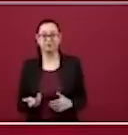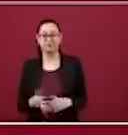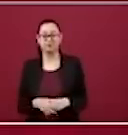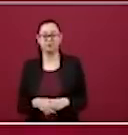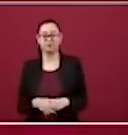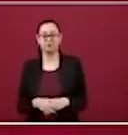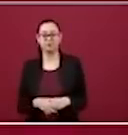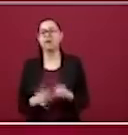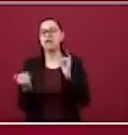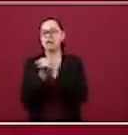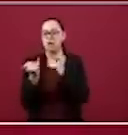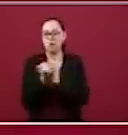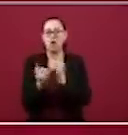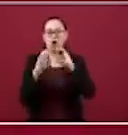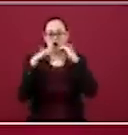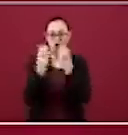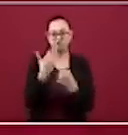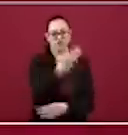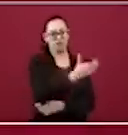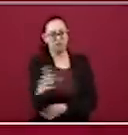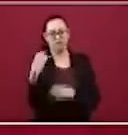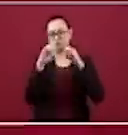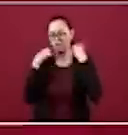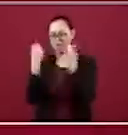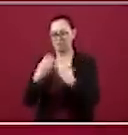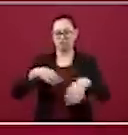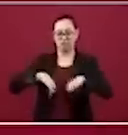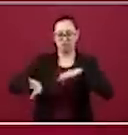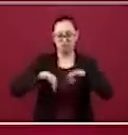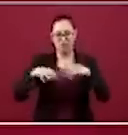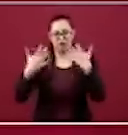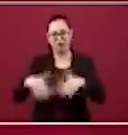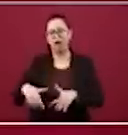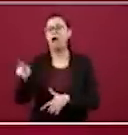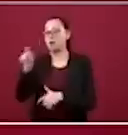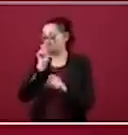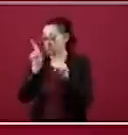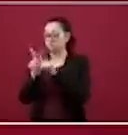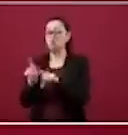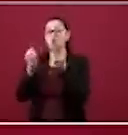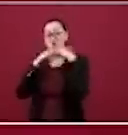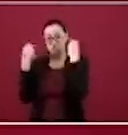las organizaciones campesinas o las obreras, así también las empresariales pertenecían